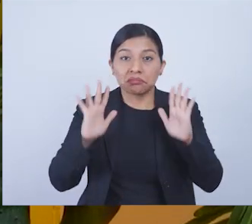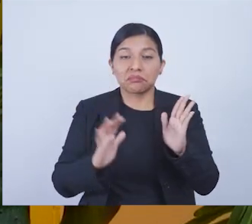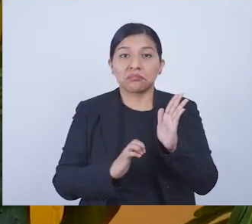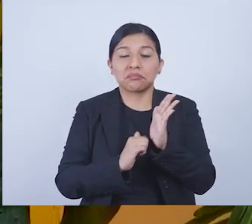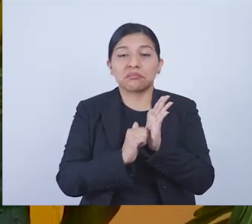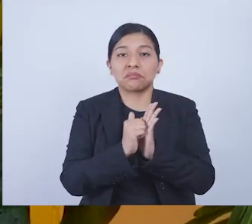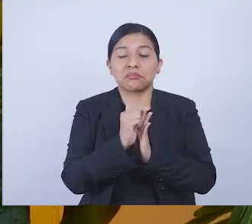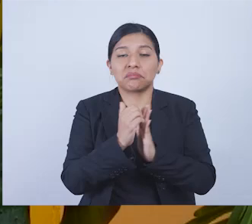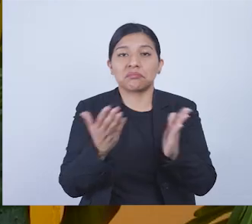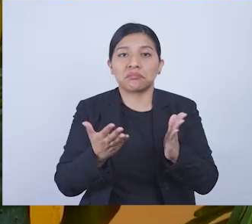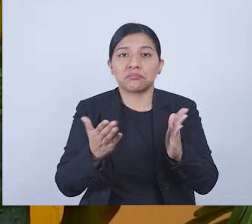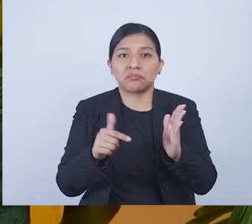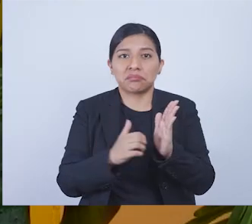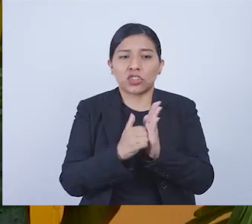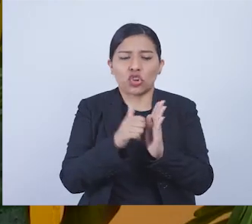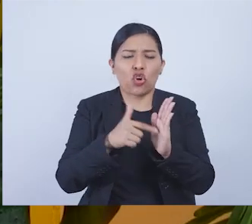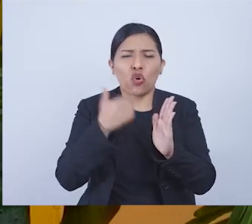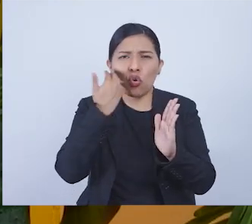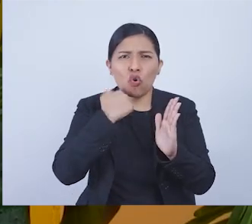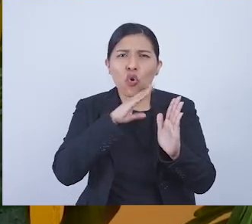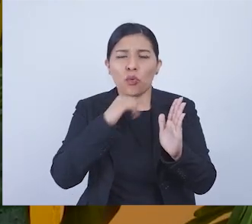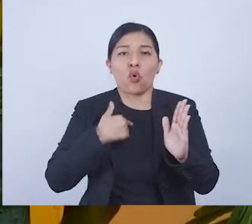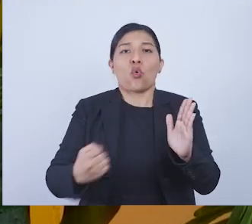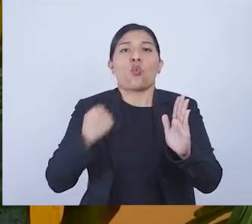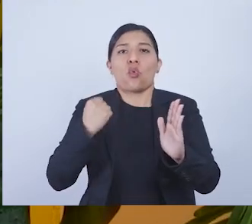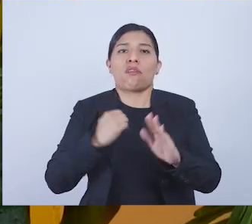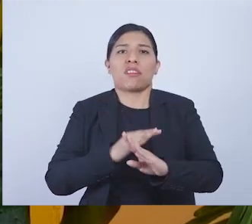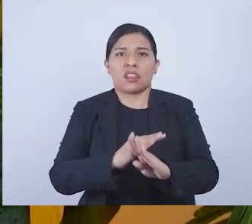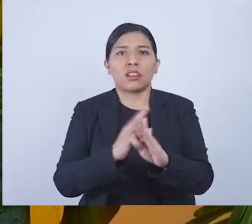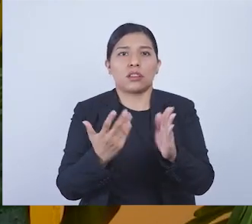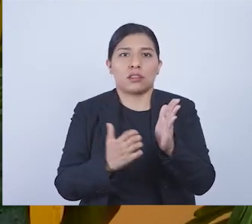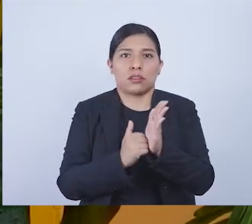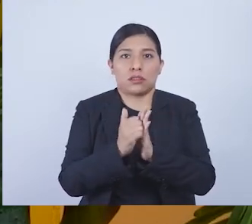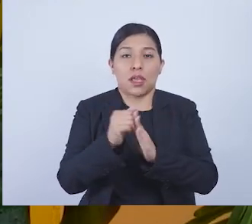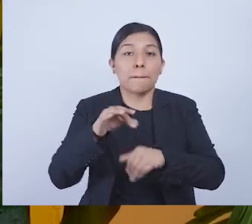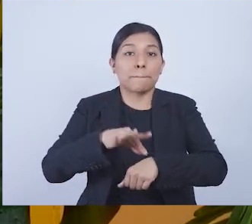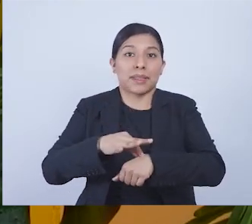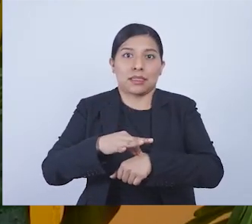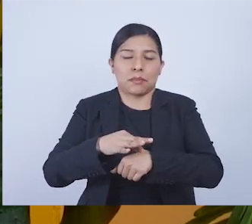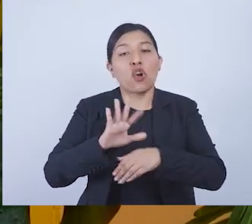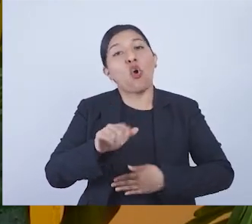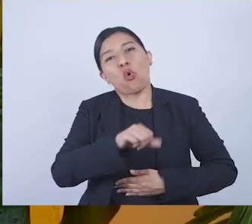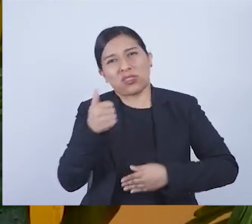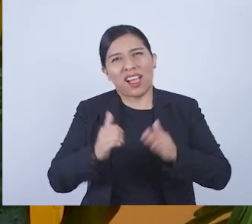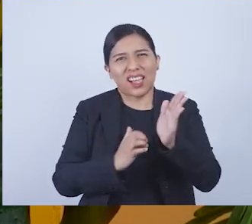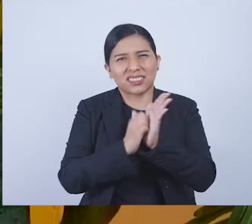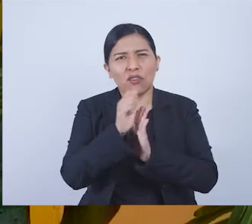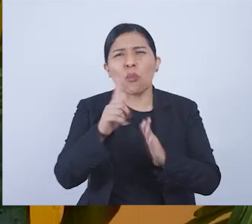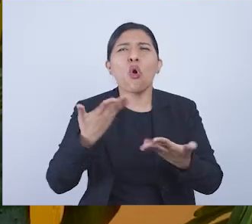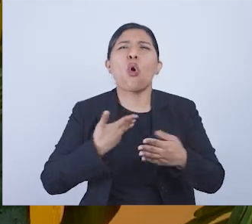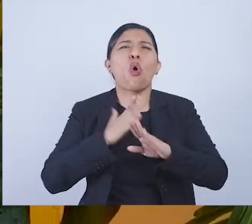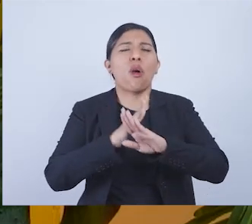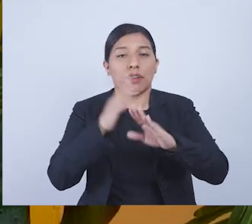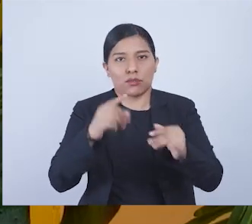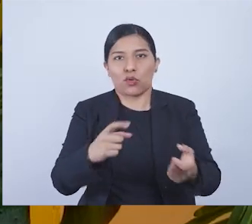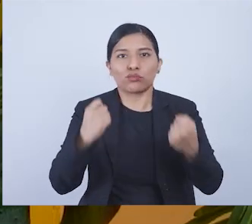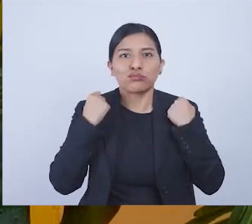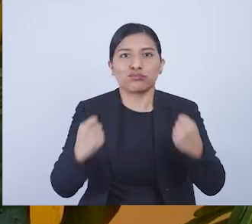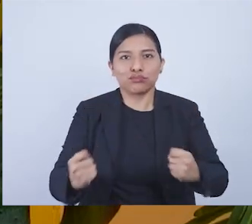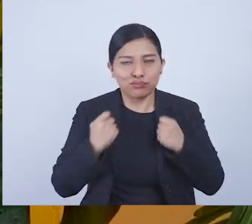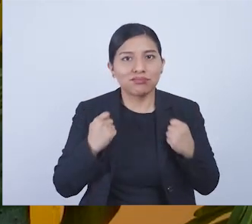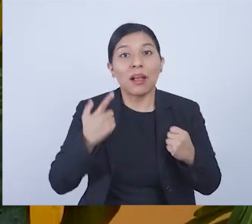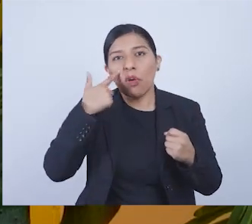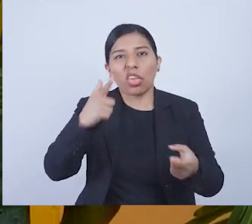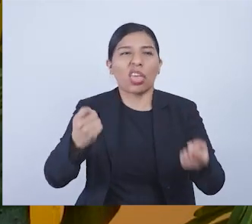que la actividad física lo prevenga es el cáncer de piel, pero todos los demás sí, y no es algo anecdótico.